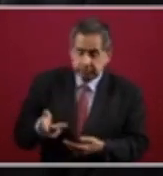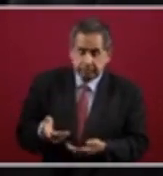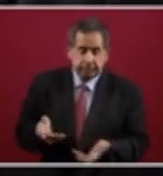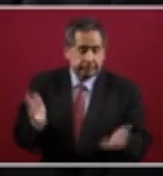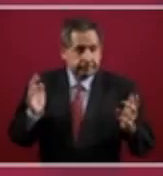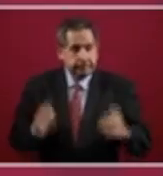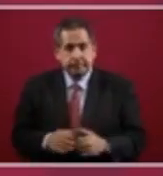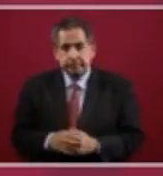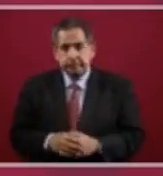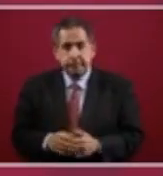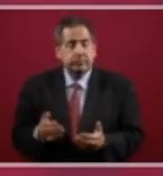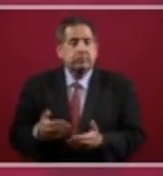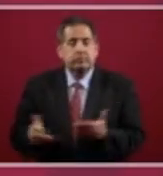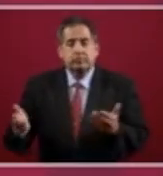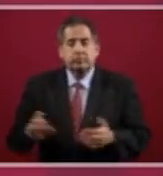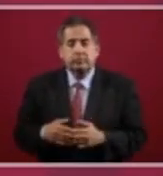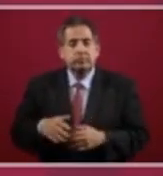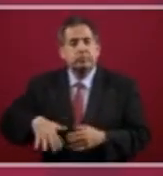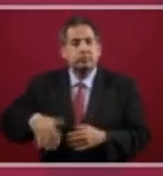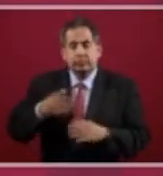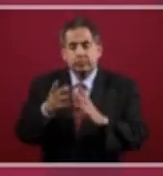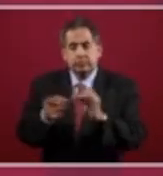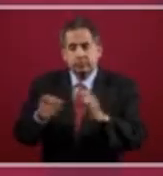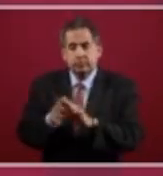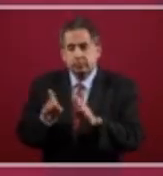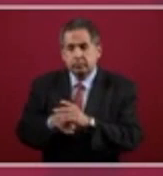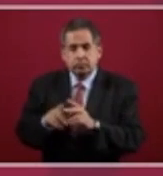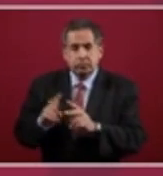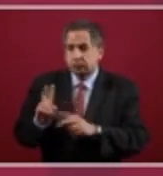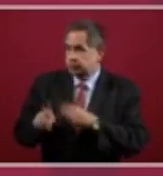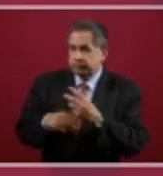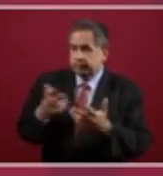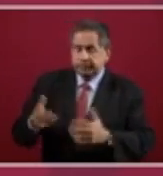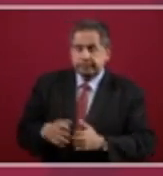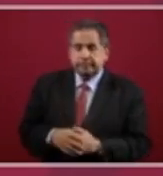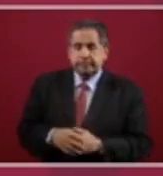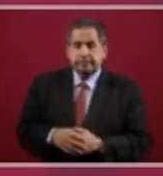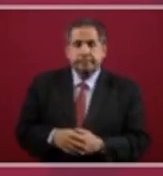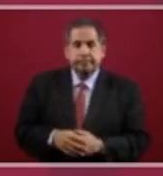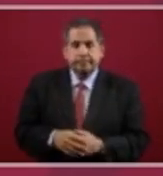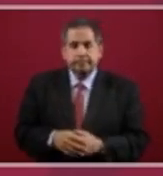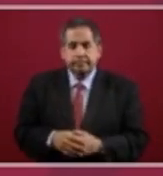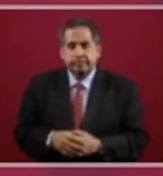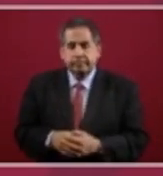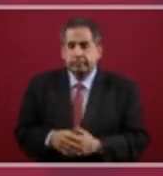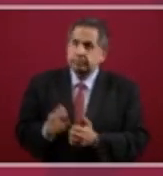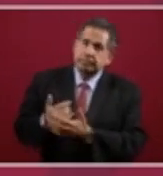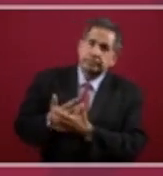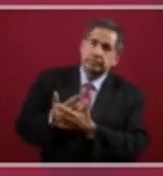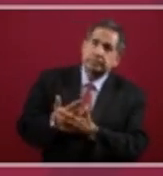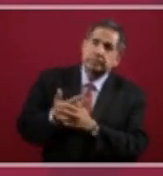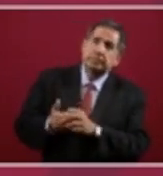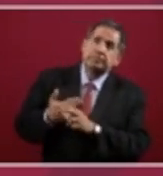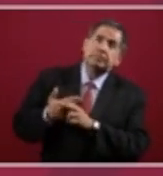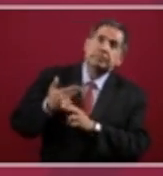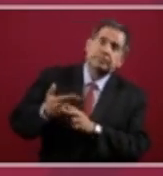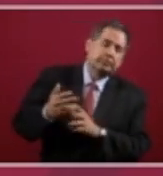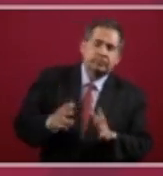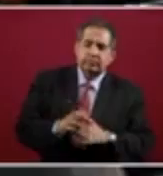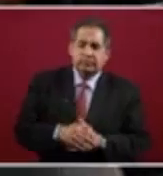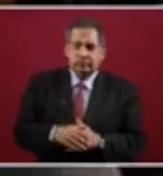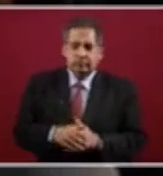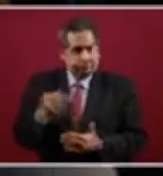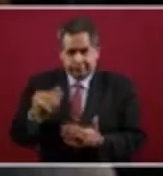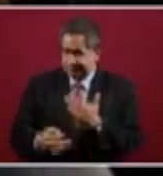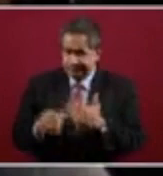y ahora pues como ya no vamos a estar esperando, porque hace